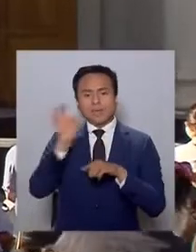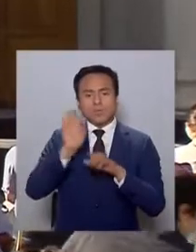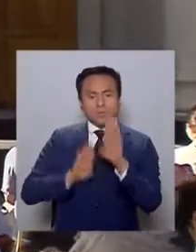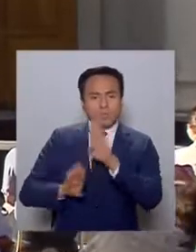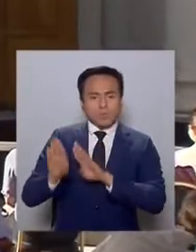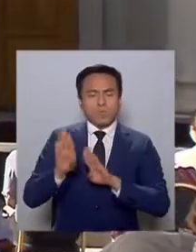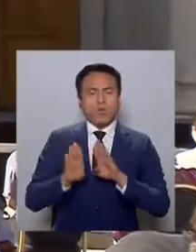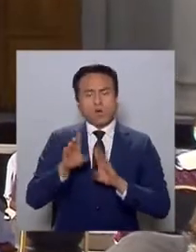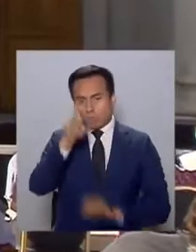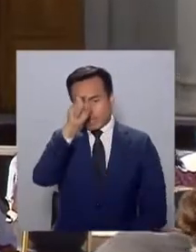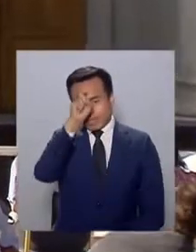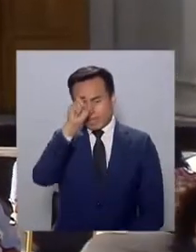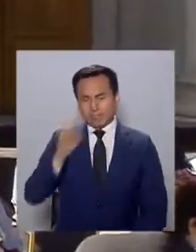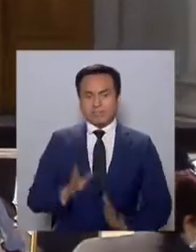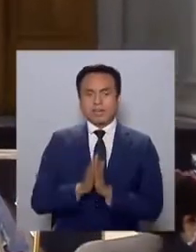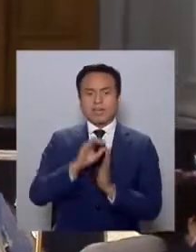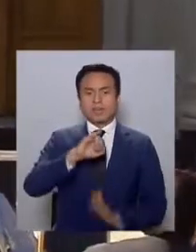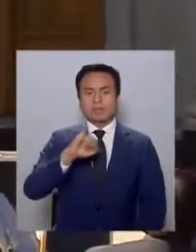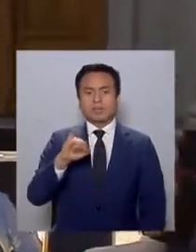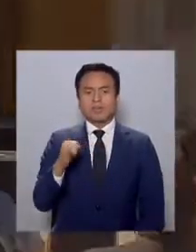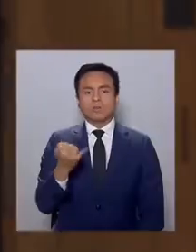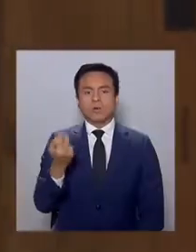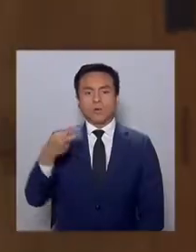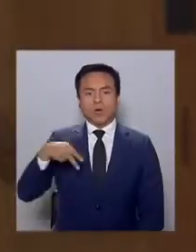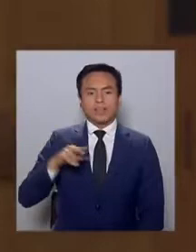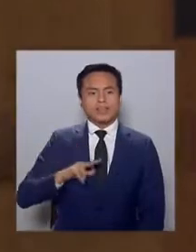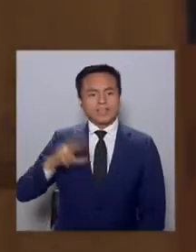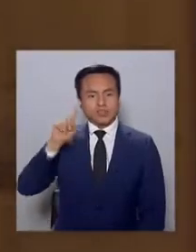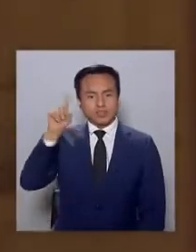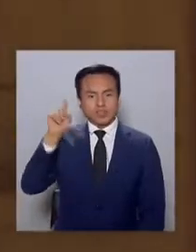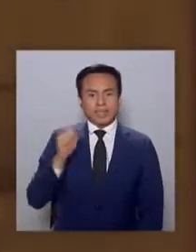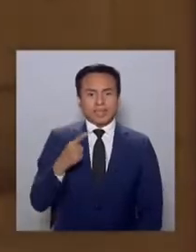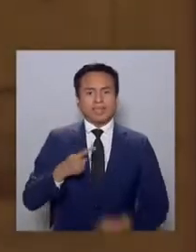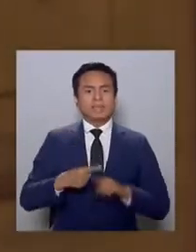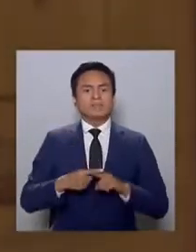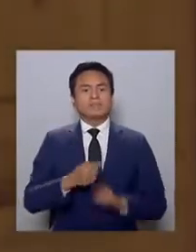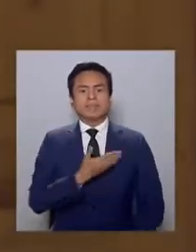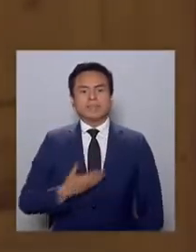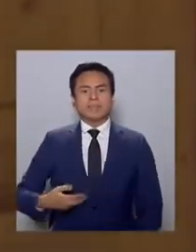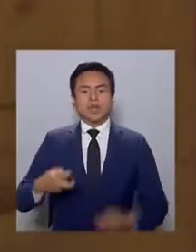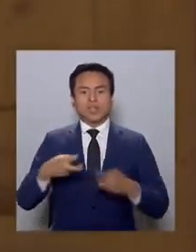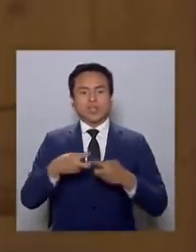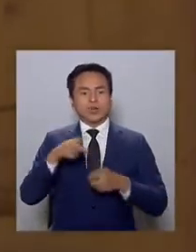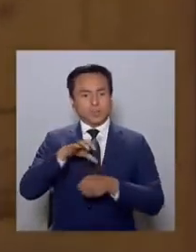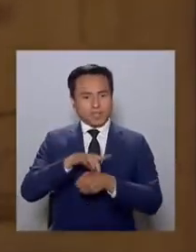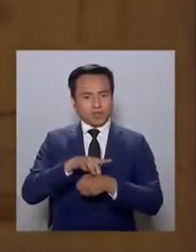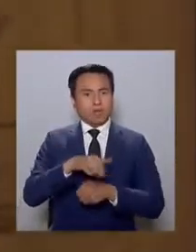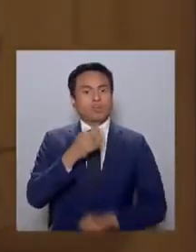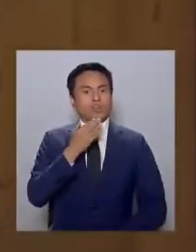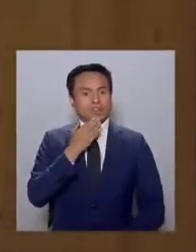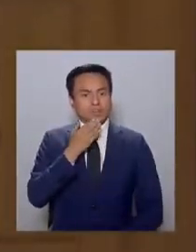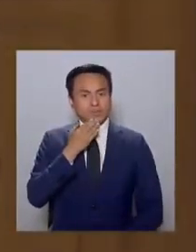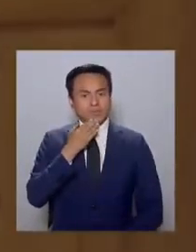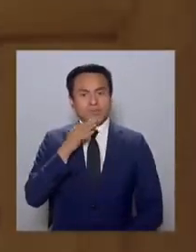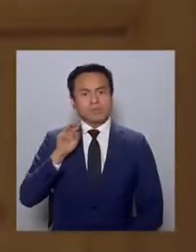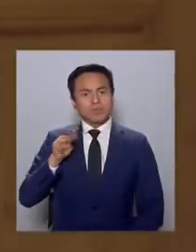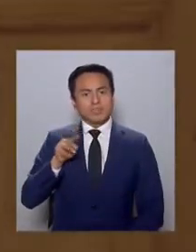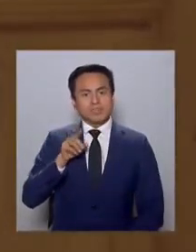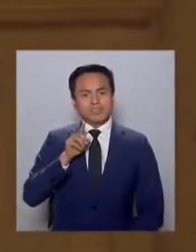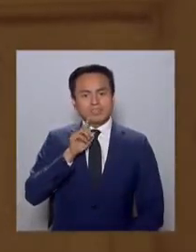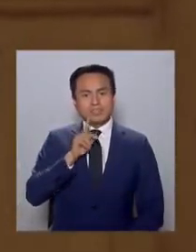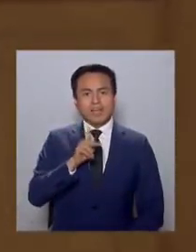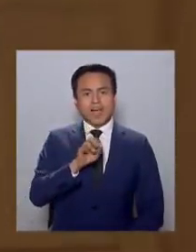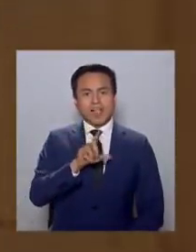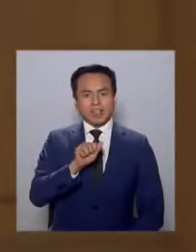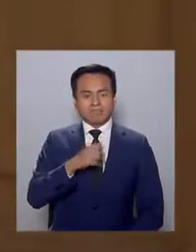infectología del Hospital San Juan de Dios. Es expresidenta del Colegio Médico y también madre de